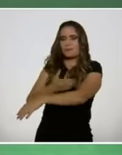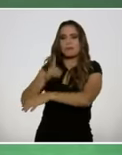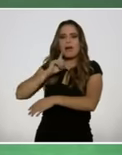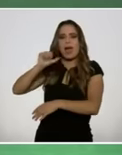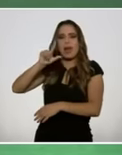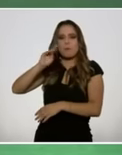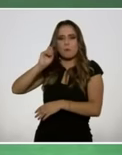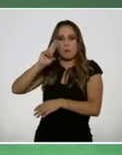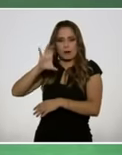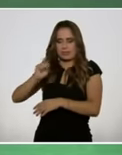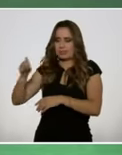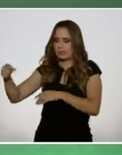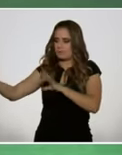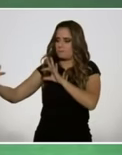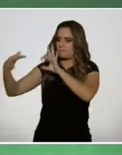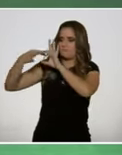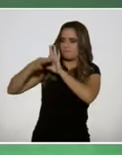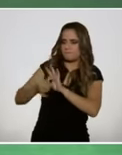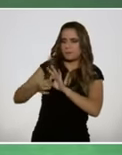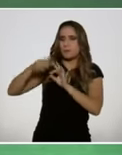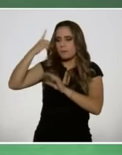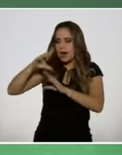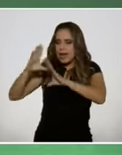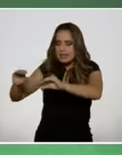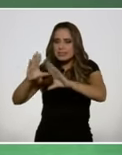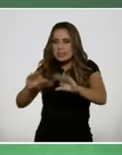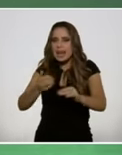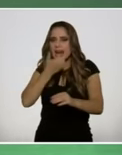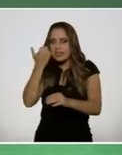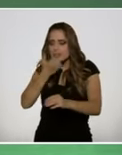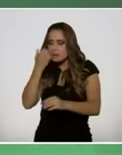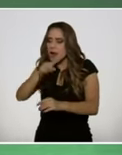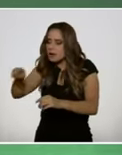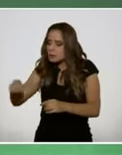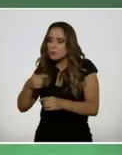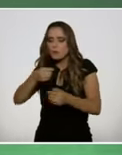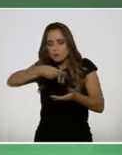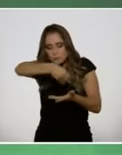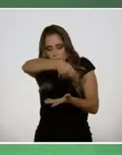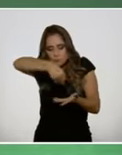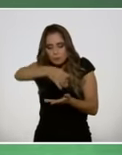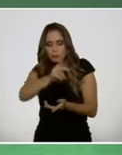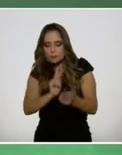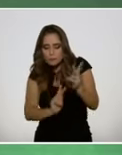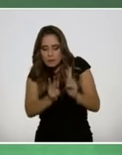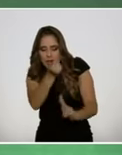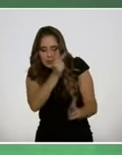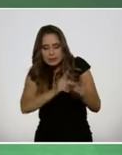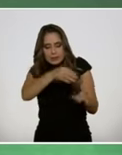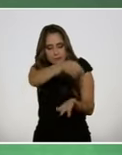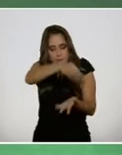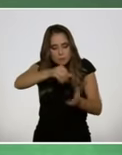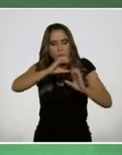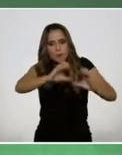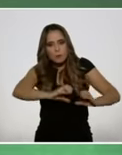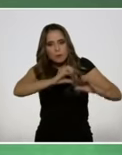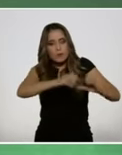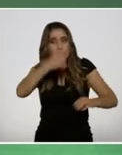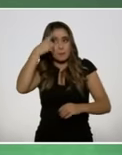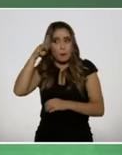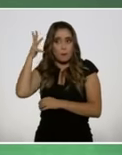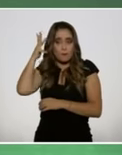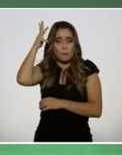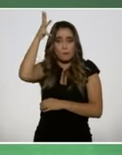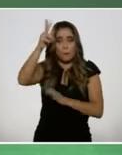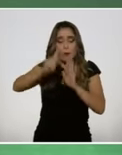gracias, que hemos trabajado ahorita en el inicio del ciclo escolar plantando o sembrando un árbol en las escuelas, y que esperemos que dentro de unos años volvamos a